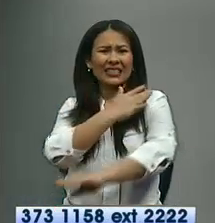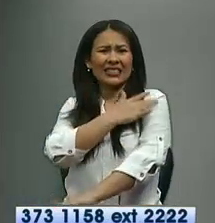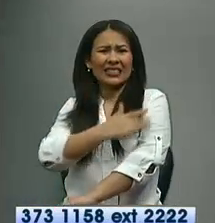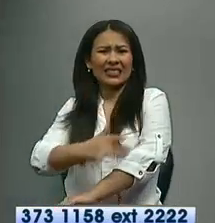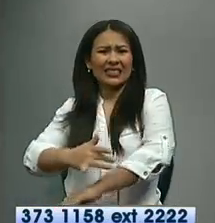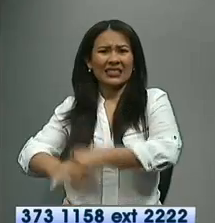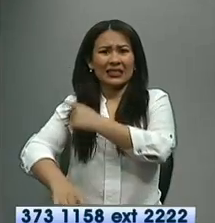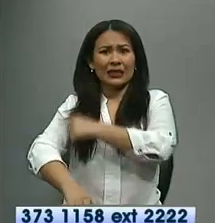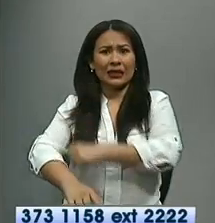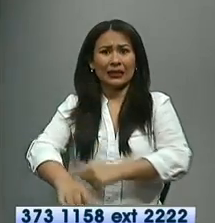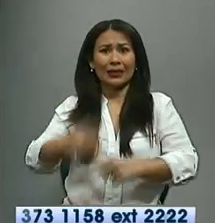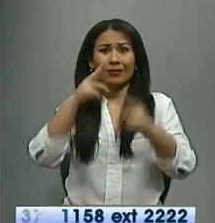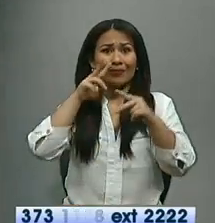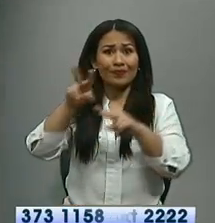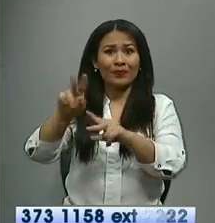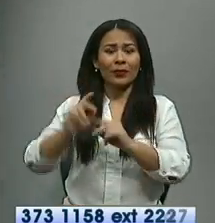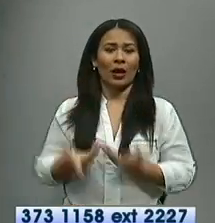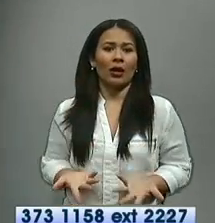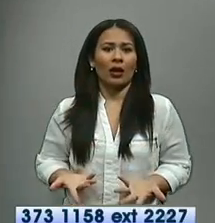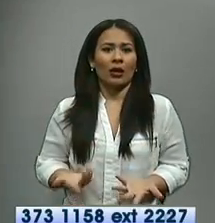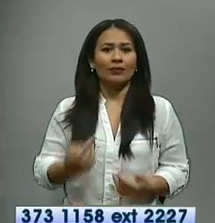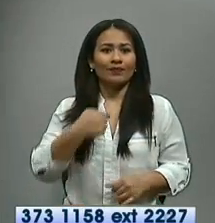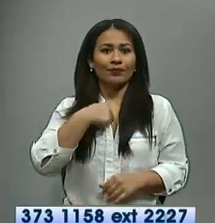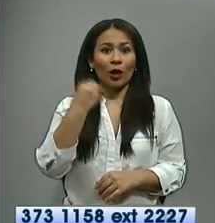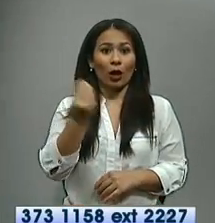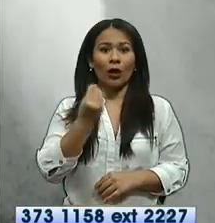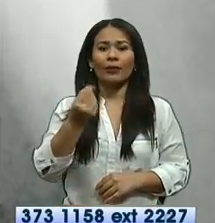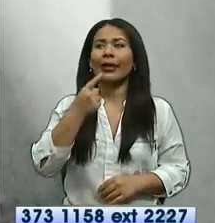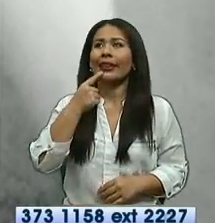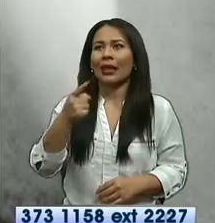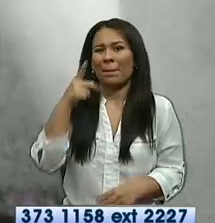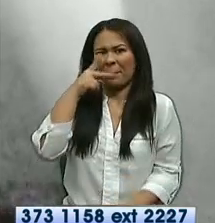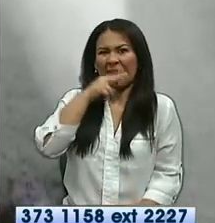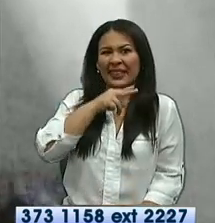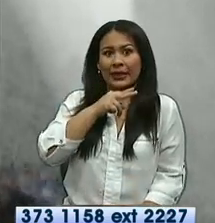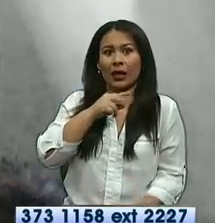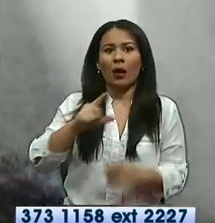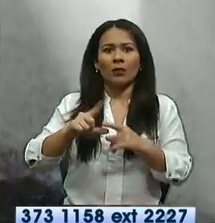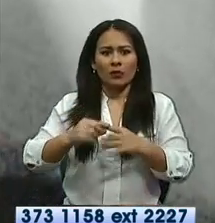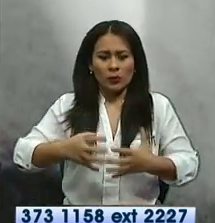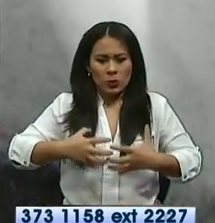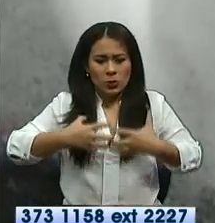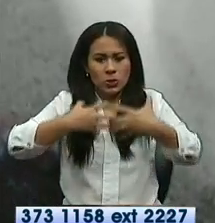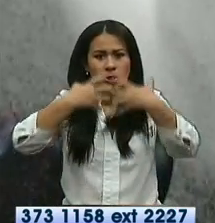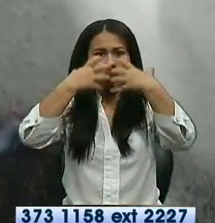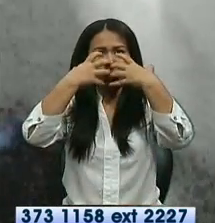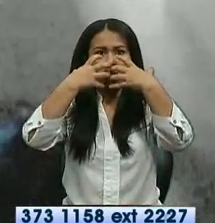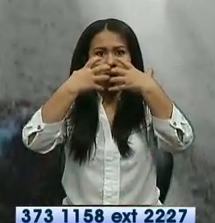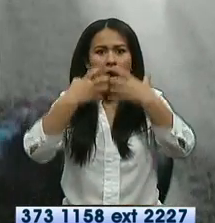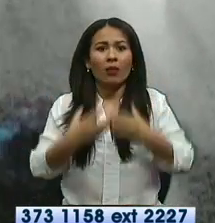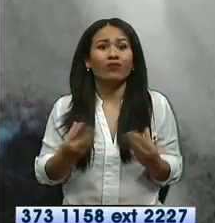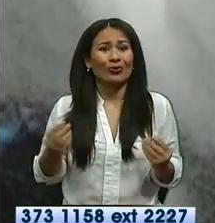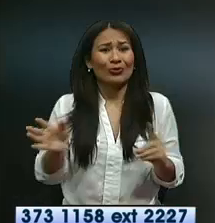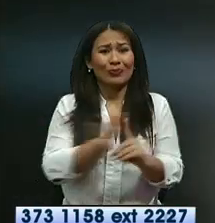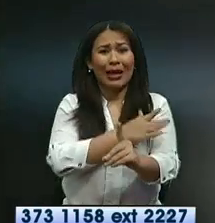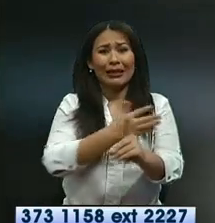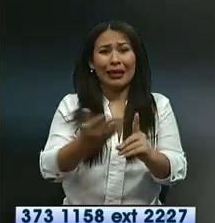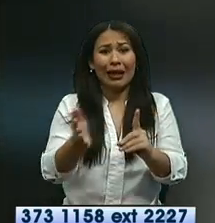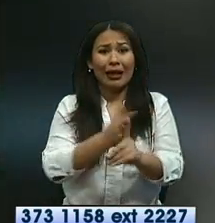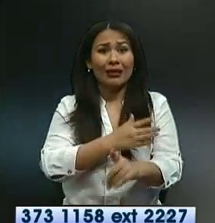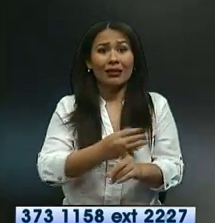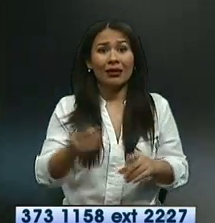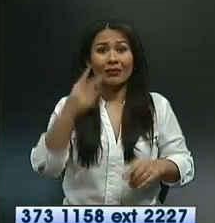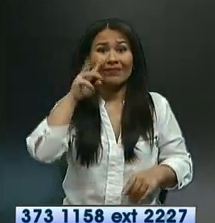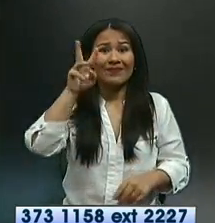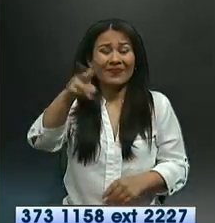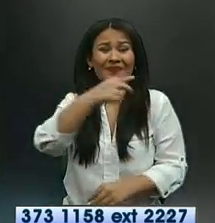Una pregunta que recibió como respuesta una mentira. ¿Sería el detonante que dio origen a una serie de maltratos hasta dejar